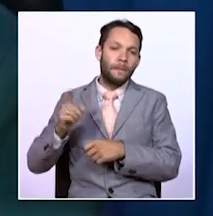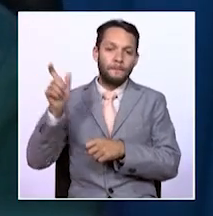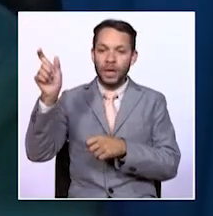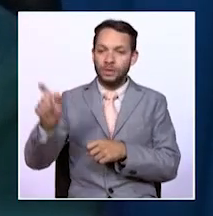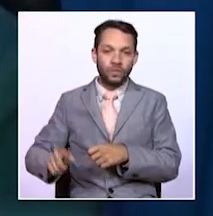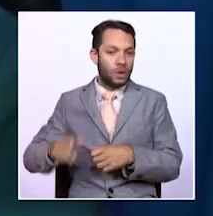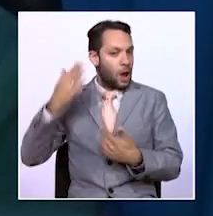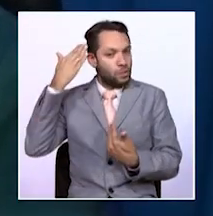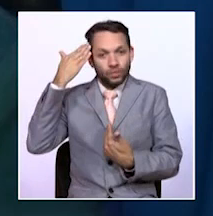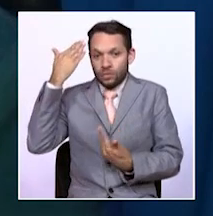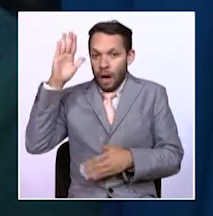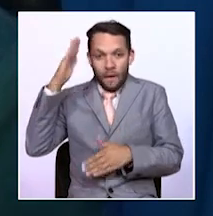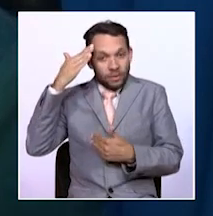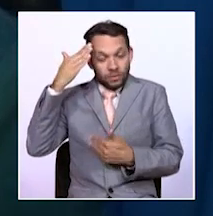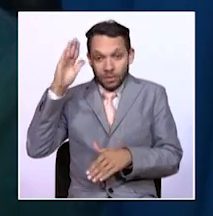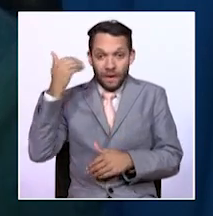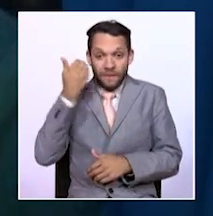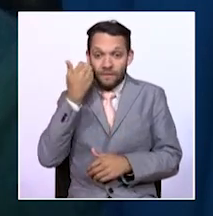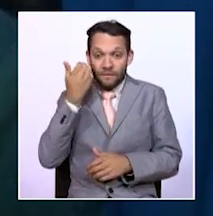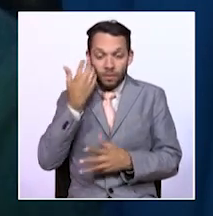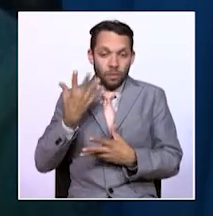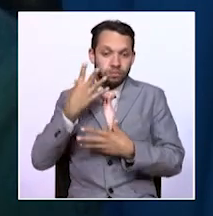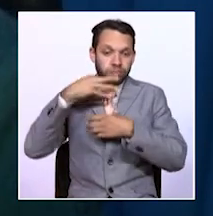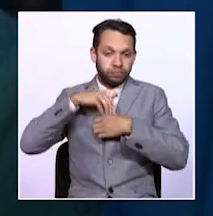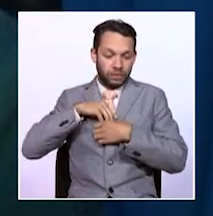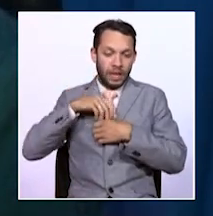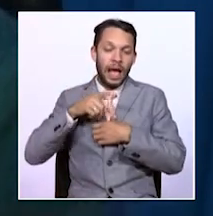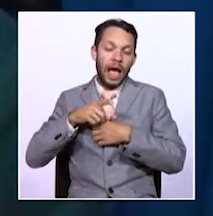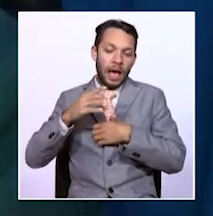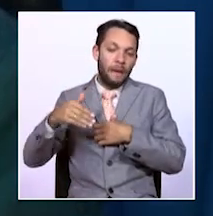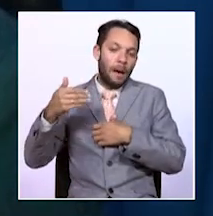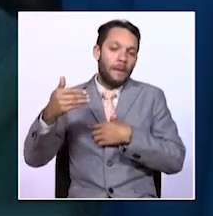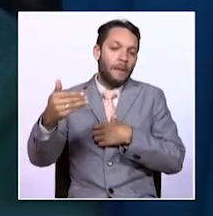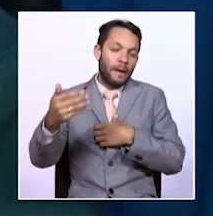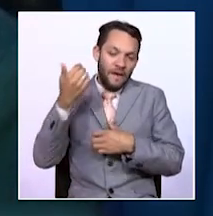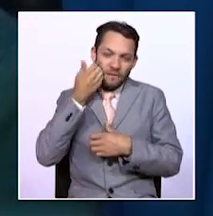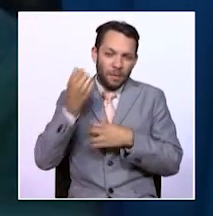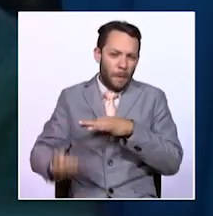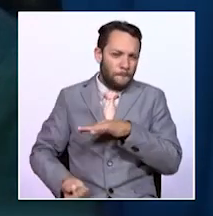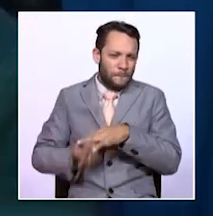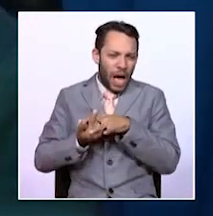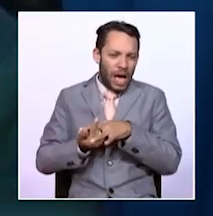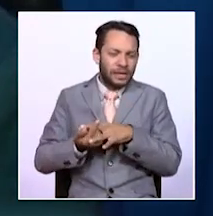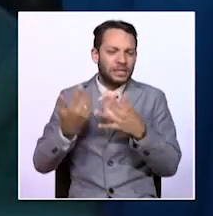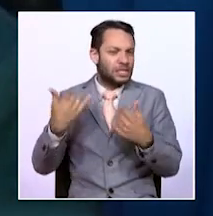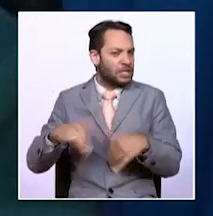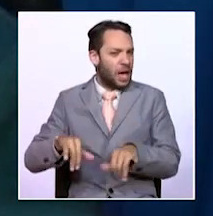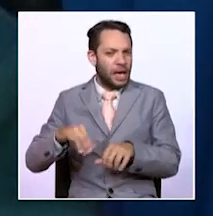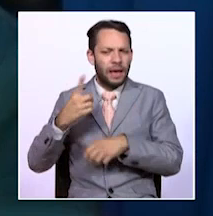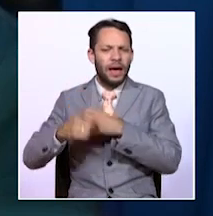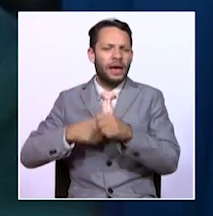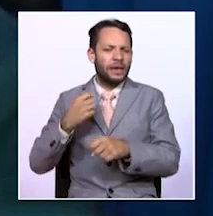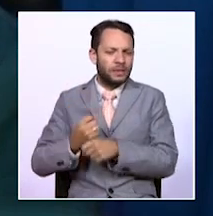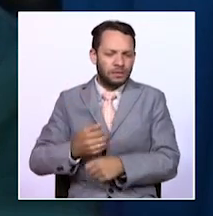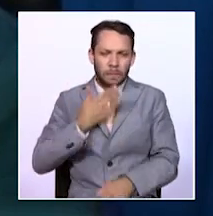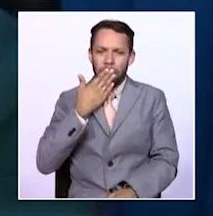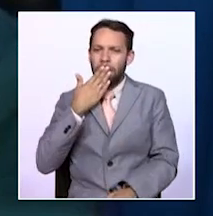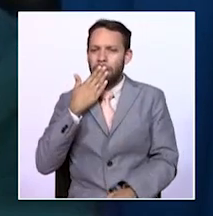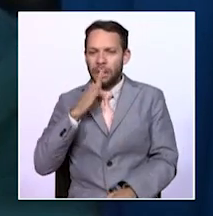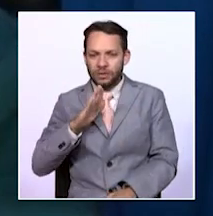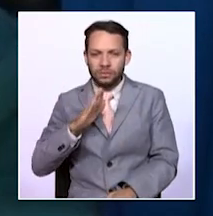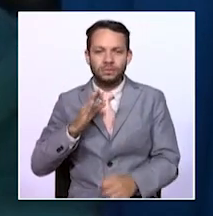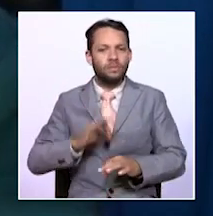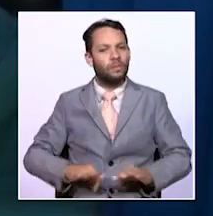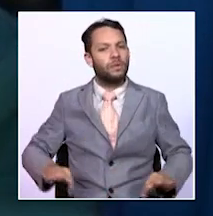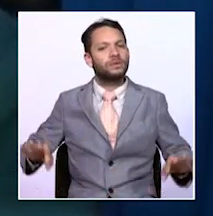complicada, y muchas veces ya toca recurrir a grandes cirugías, a grandes tratamientos. Entonces yo los invito